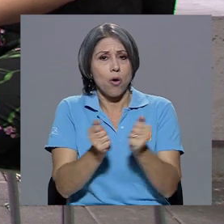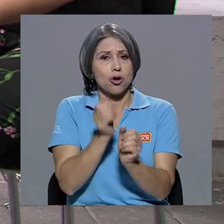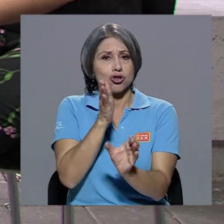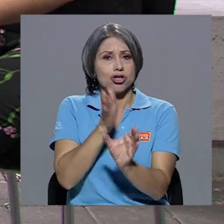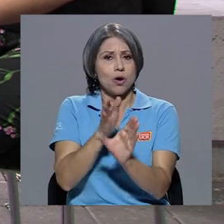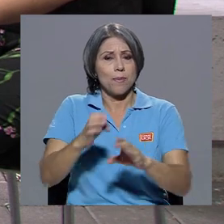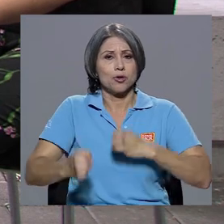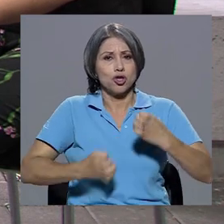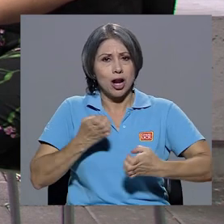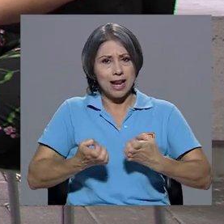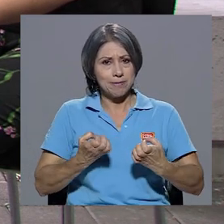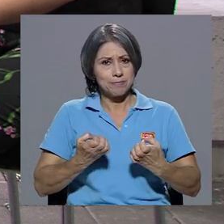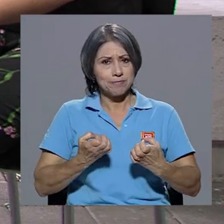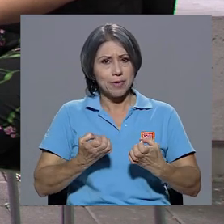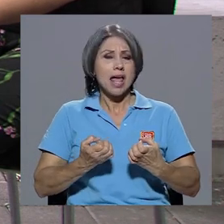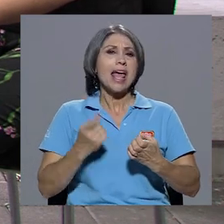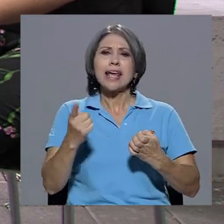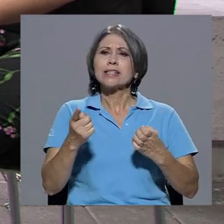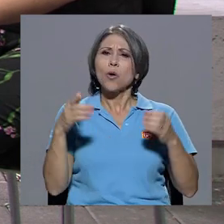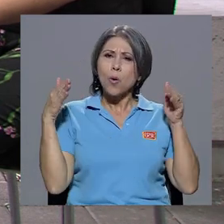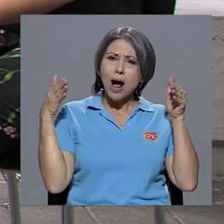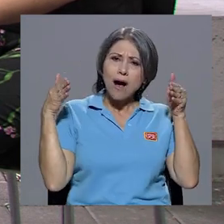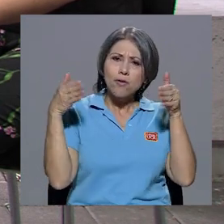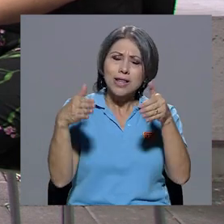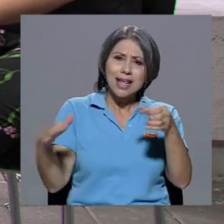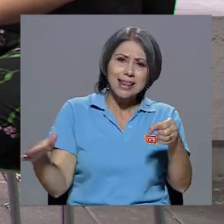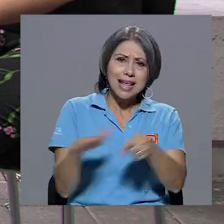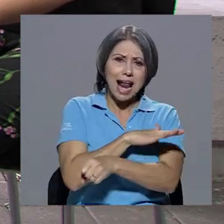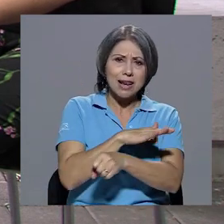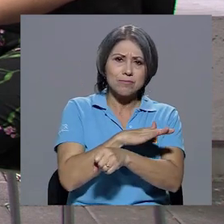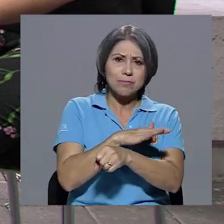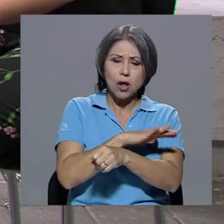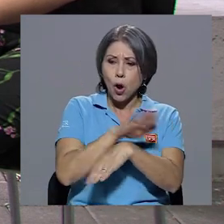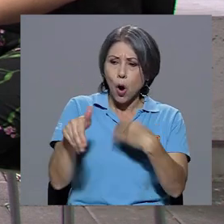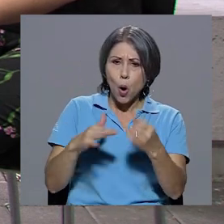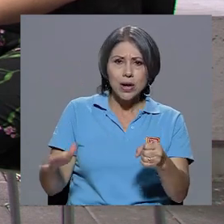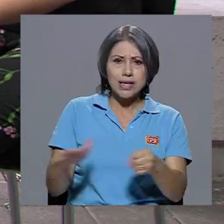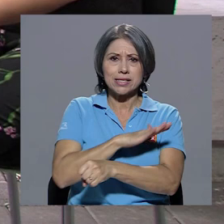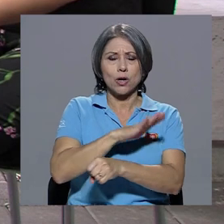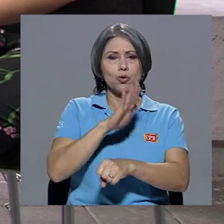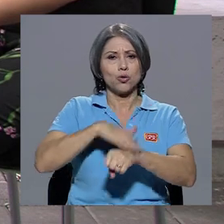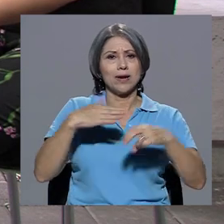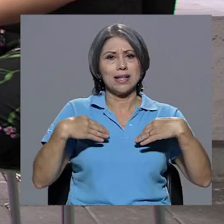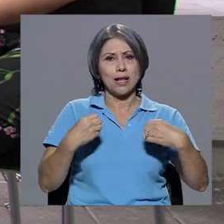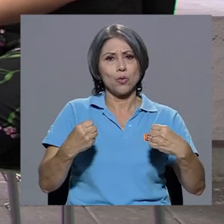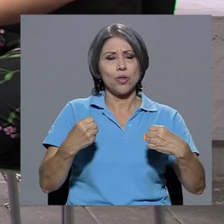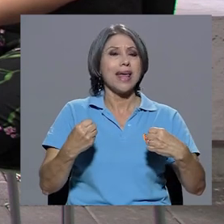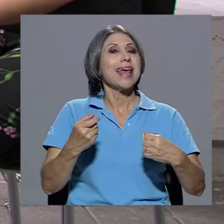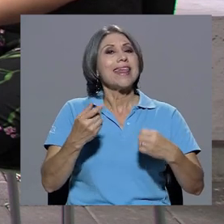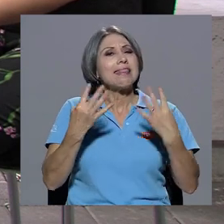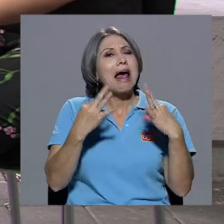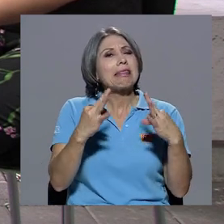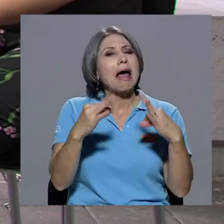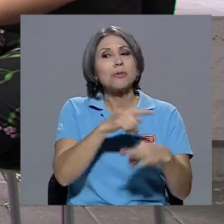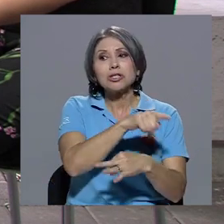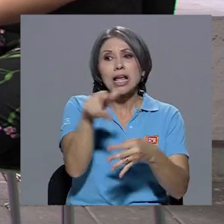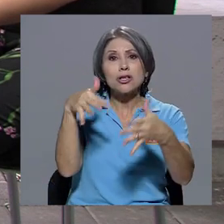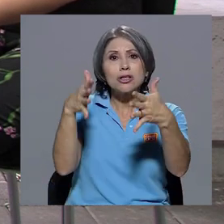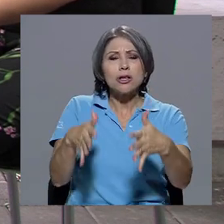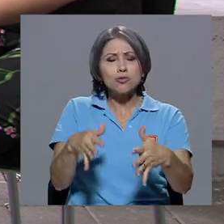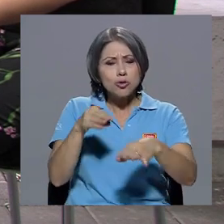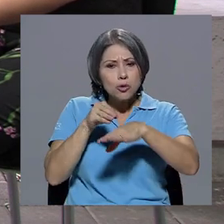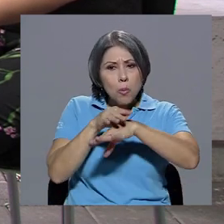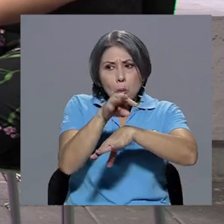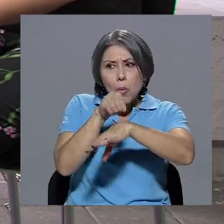psicoemocional, digamos. O sea, es un abordaje integral, es un abordaje holístico sobre la salud. Entonces, de esa manera tratamos de inspirar a los alumnos a que